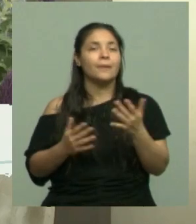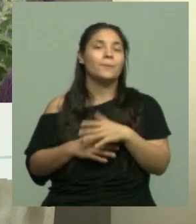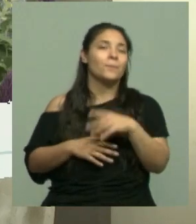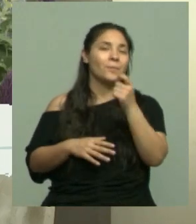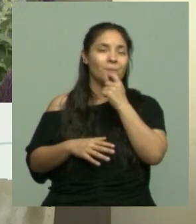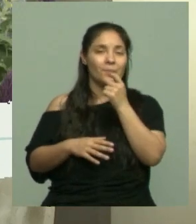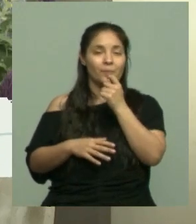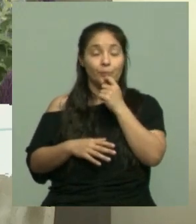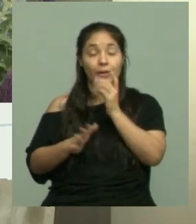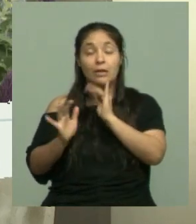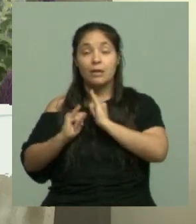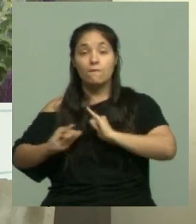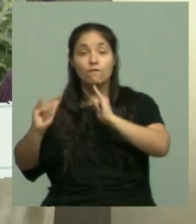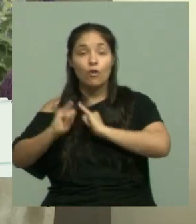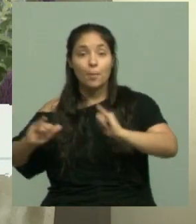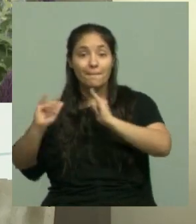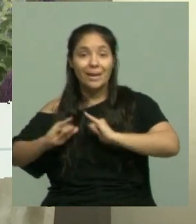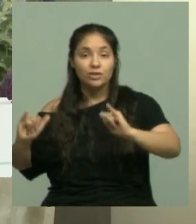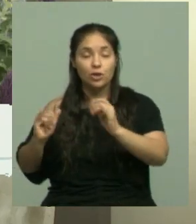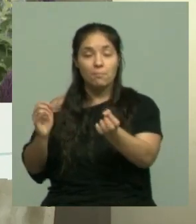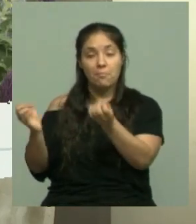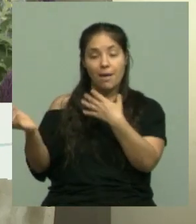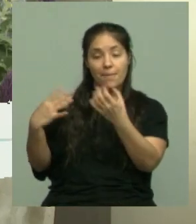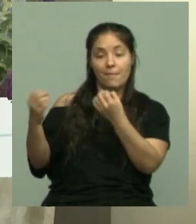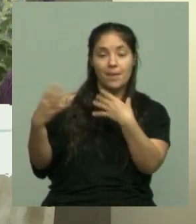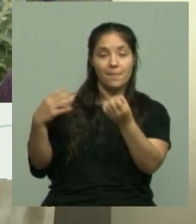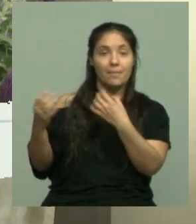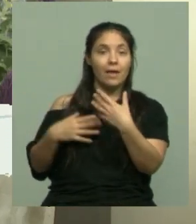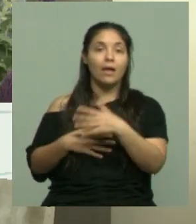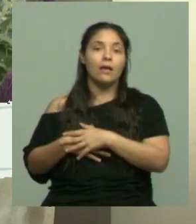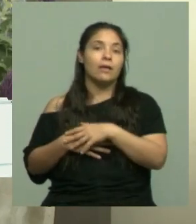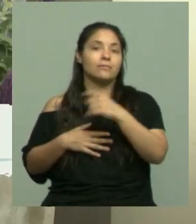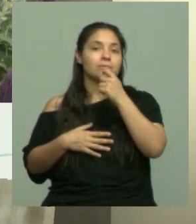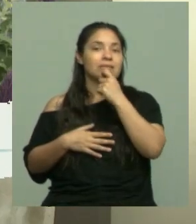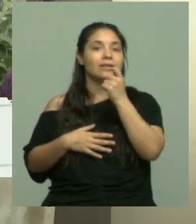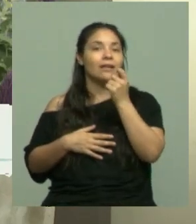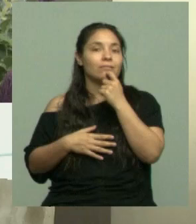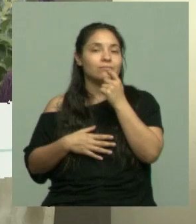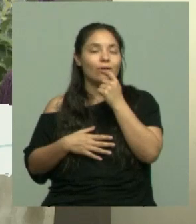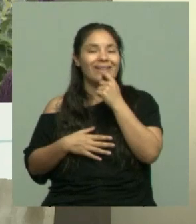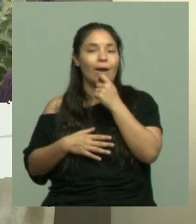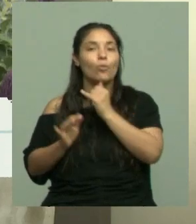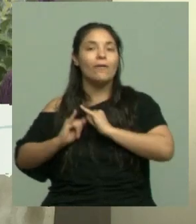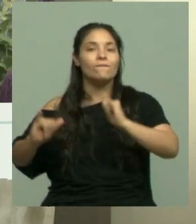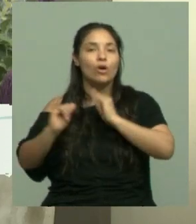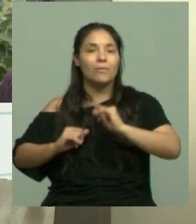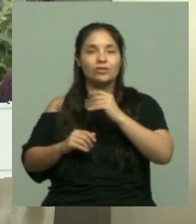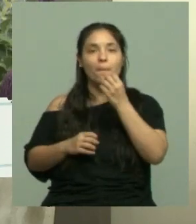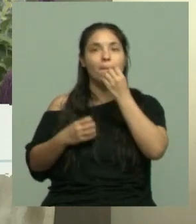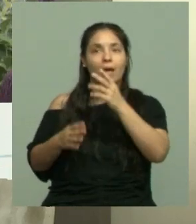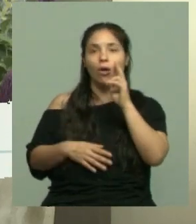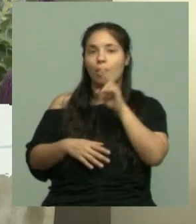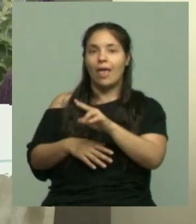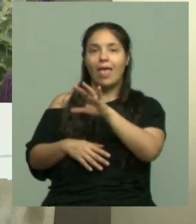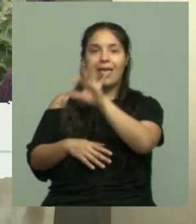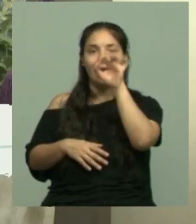que quieren, digamos, recibir debe venir de un influencer y no de un medio de comunicación o un periodista de